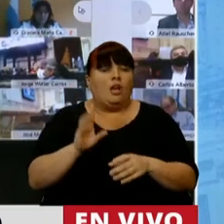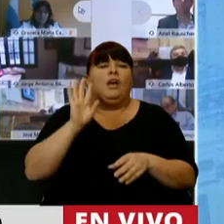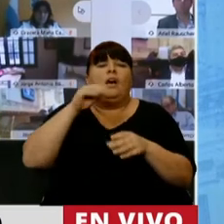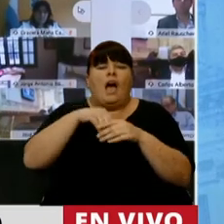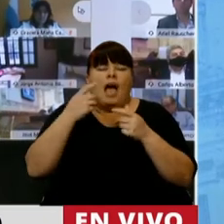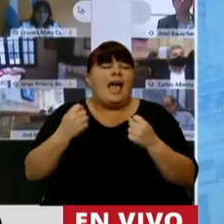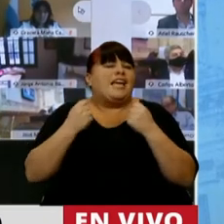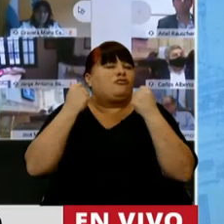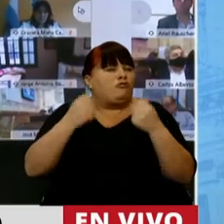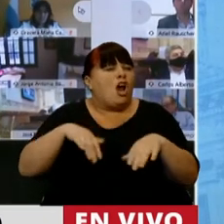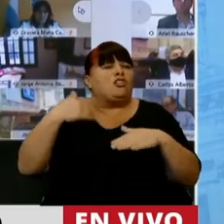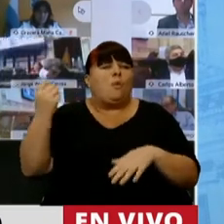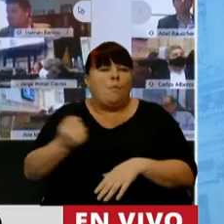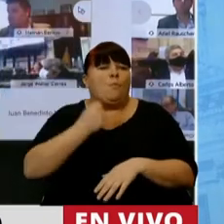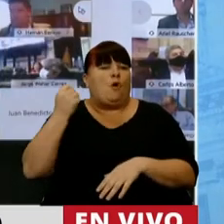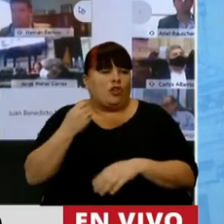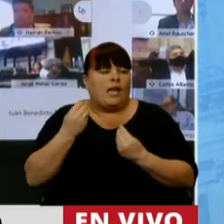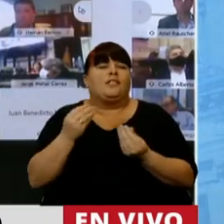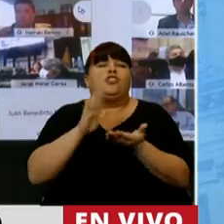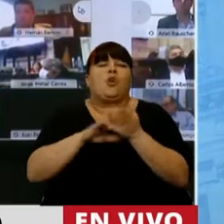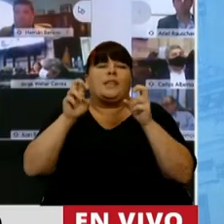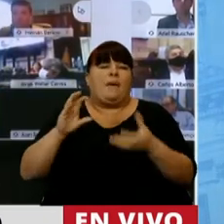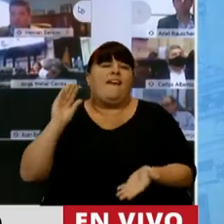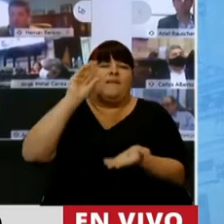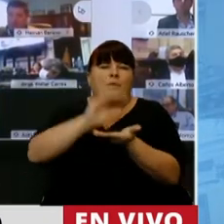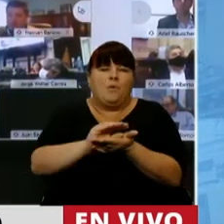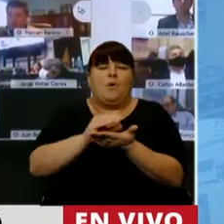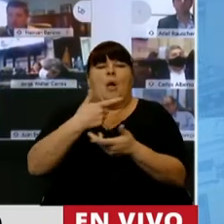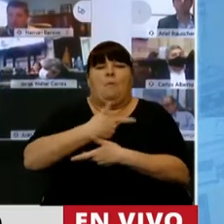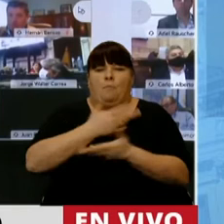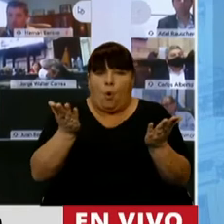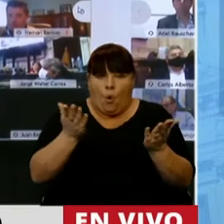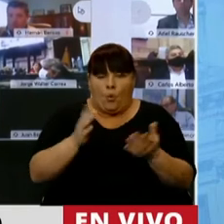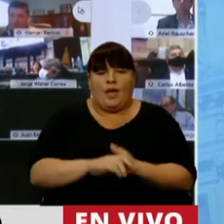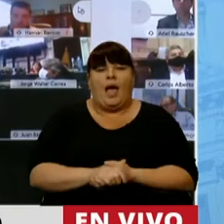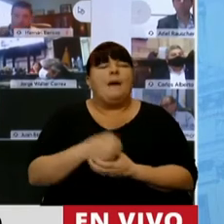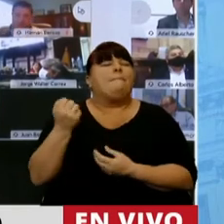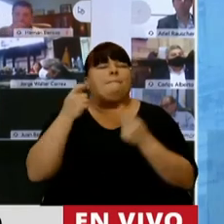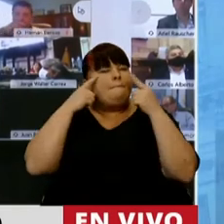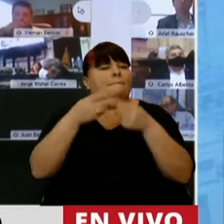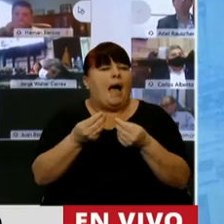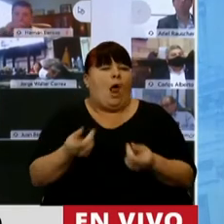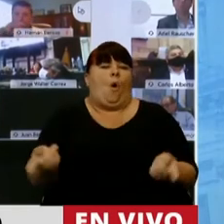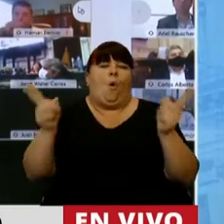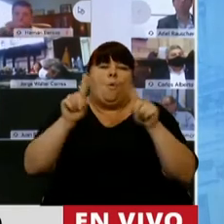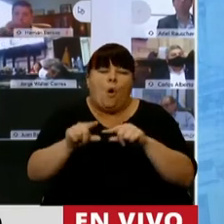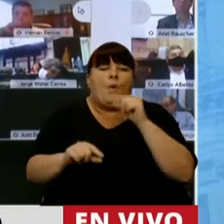incluye esfuerzos significativos en materia de inversión pública con el objeto de